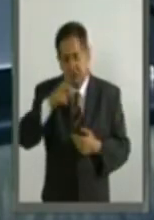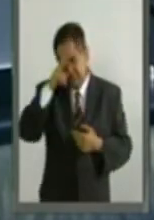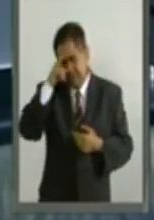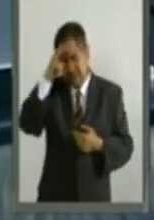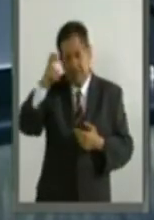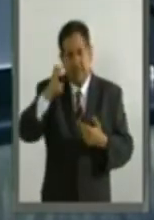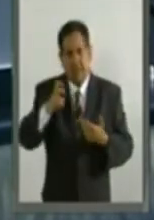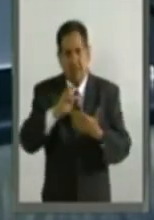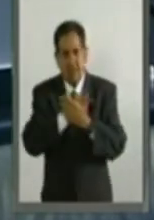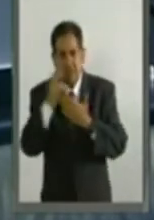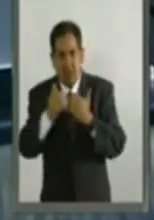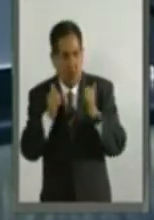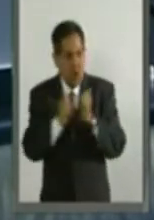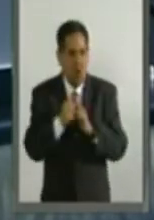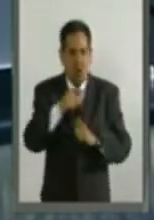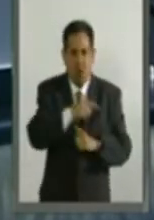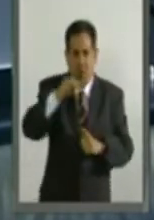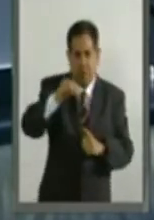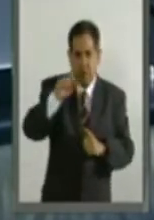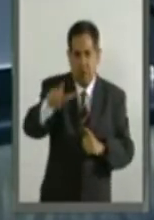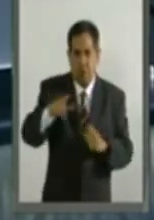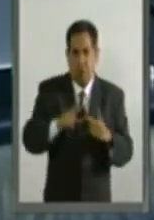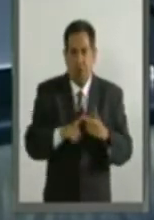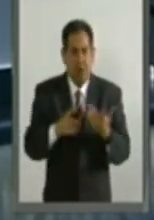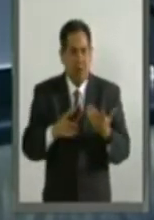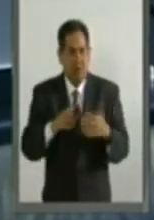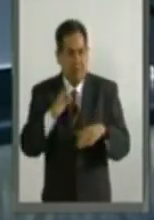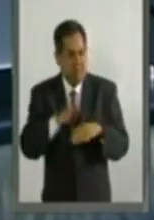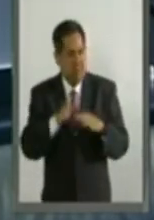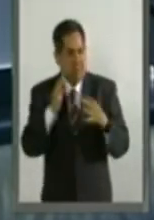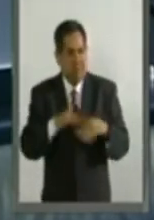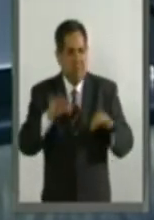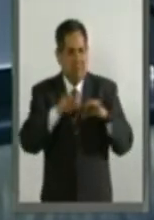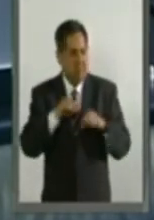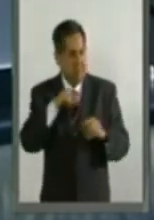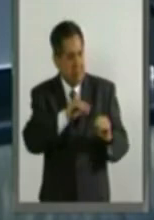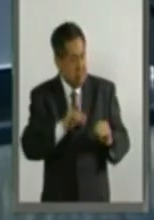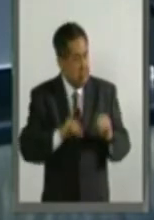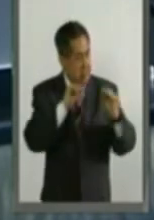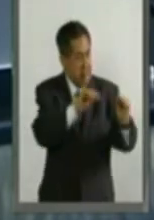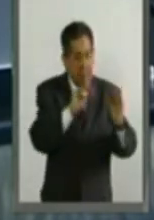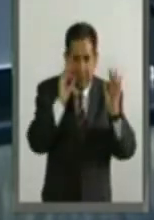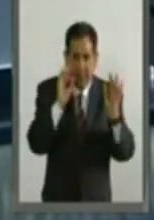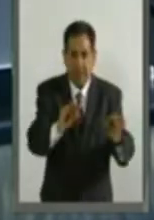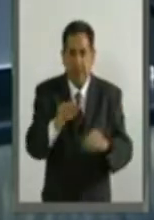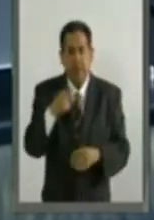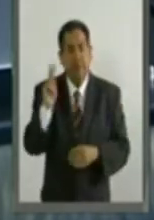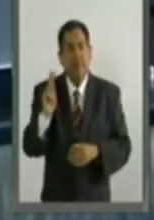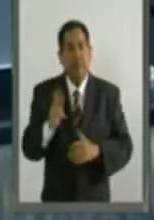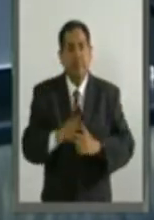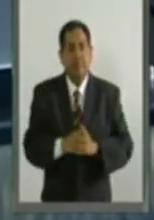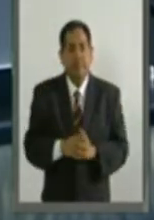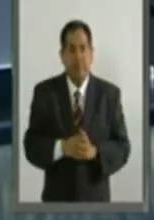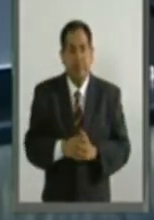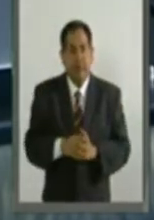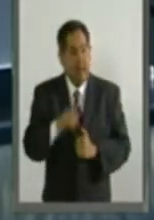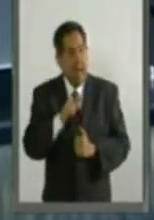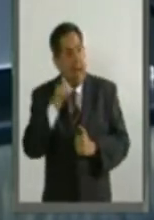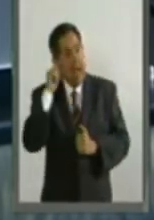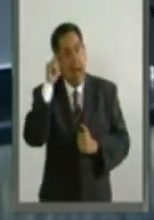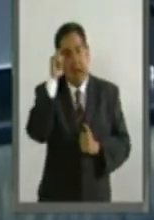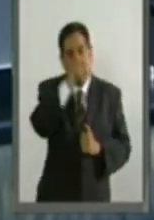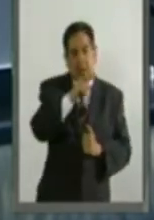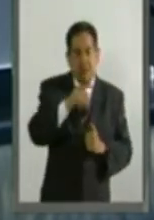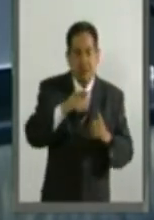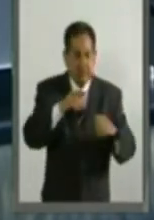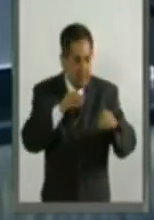proyecto junto con Manuel, mucho más que al que va a Nayarit. Sin embargo, allá en el camino